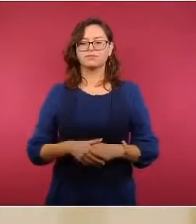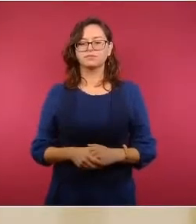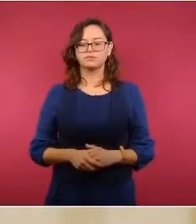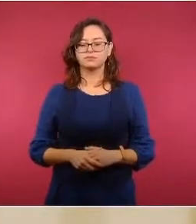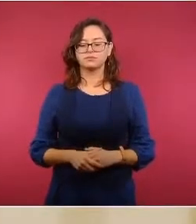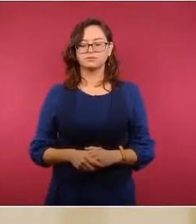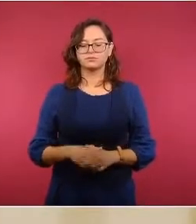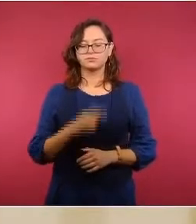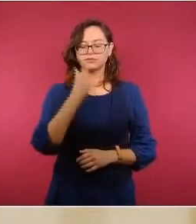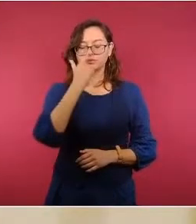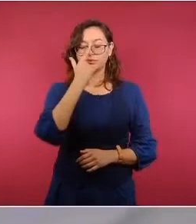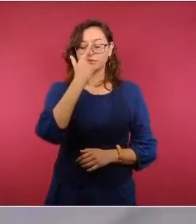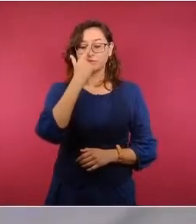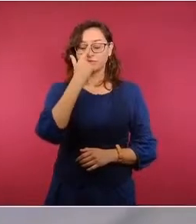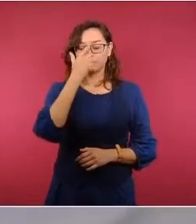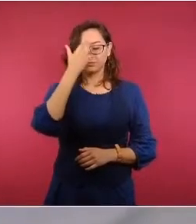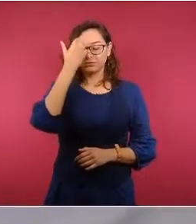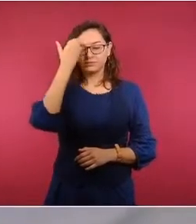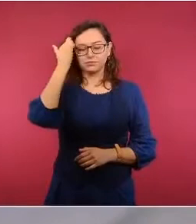Estamos